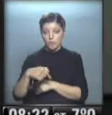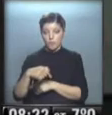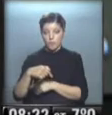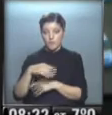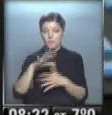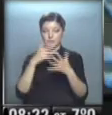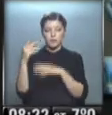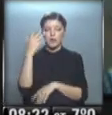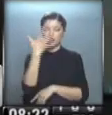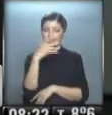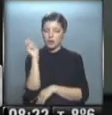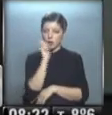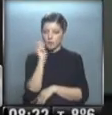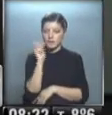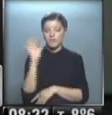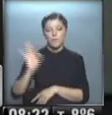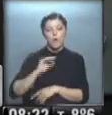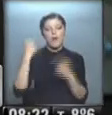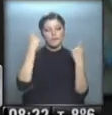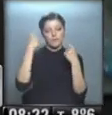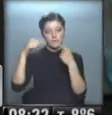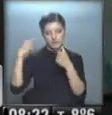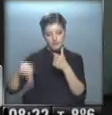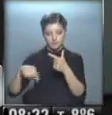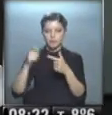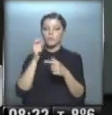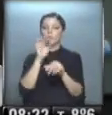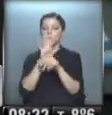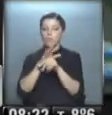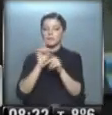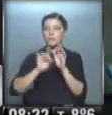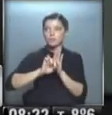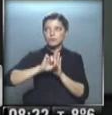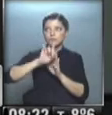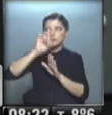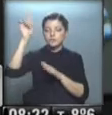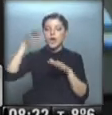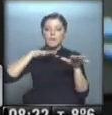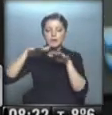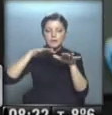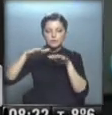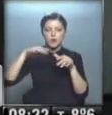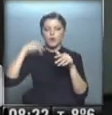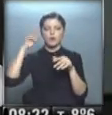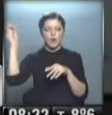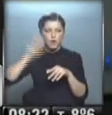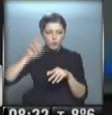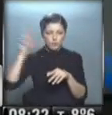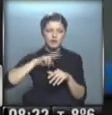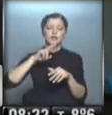durante unos 5 meses por distintas pruebas que simulan el lanzamiento, todas las vibraciones y los